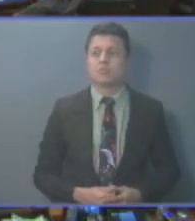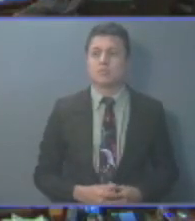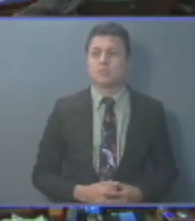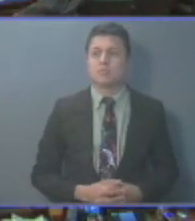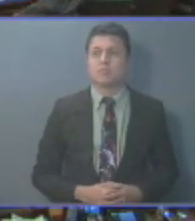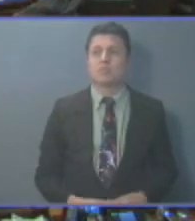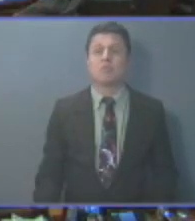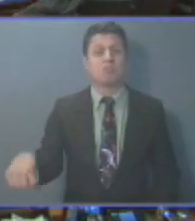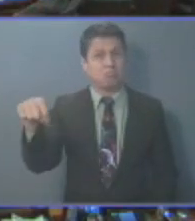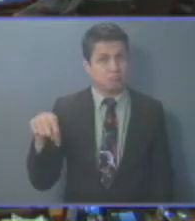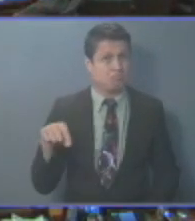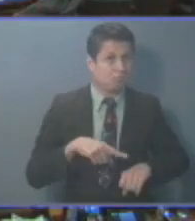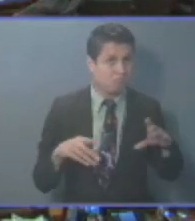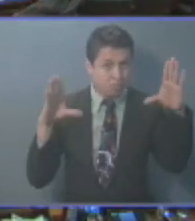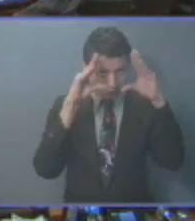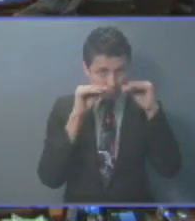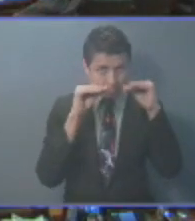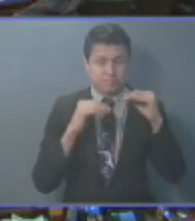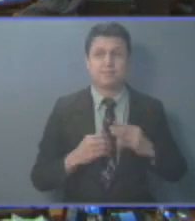esta noche